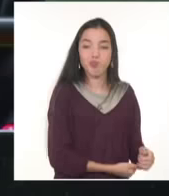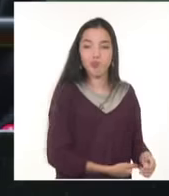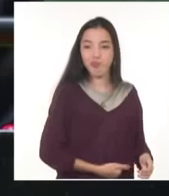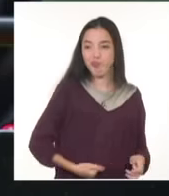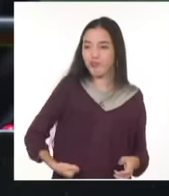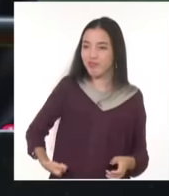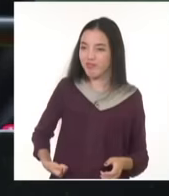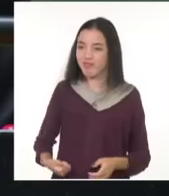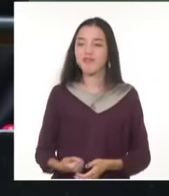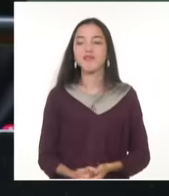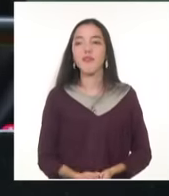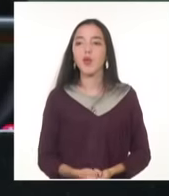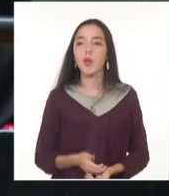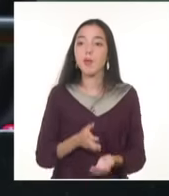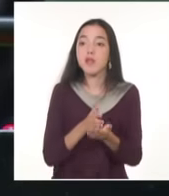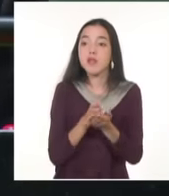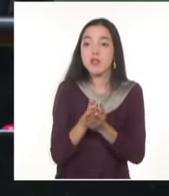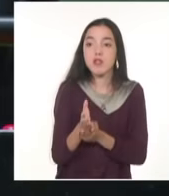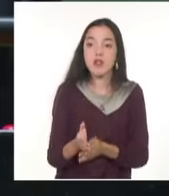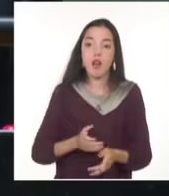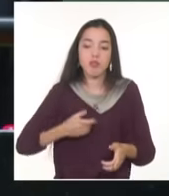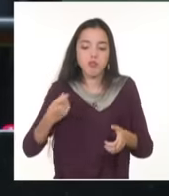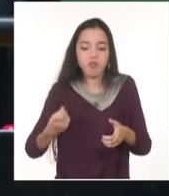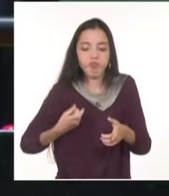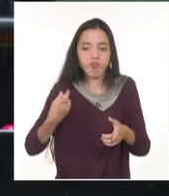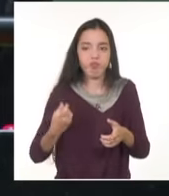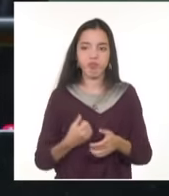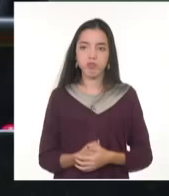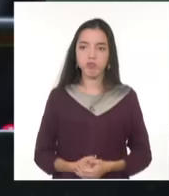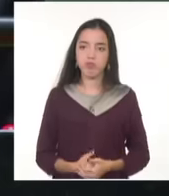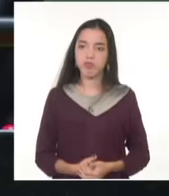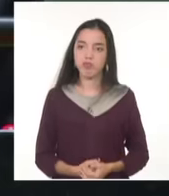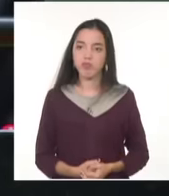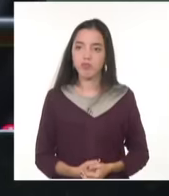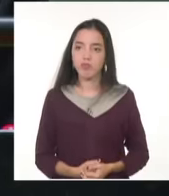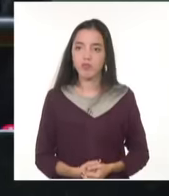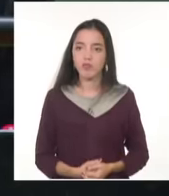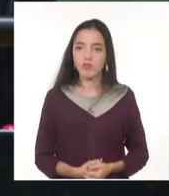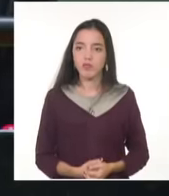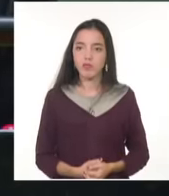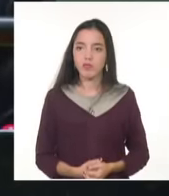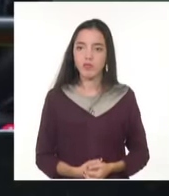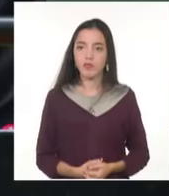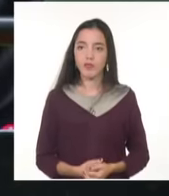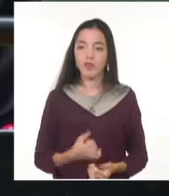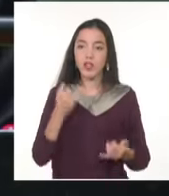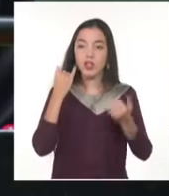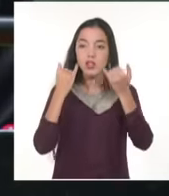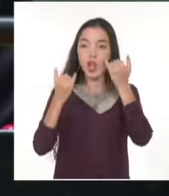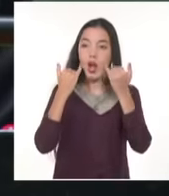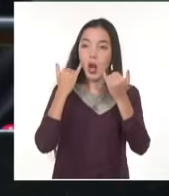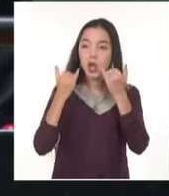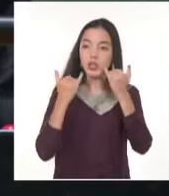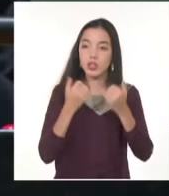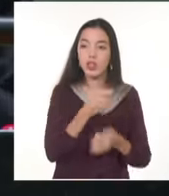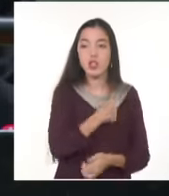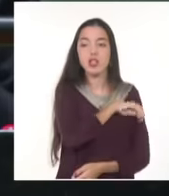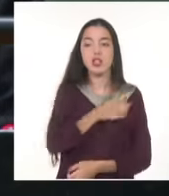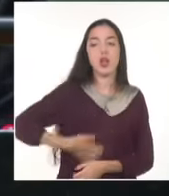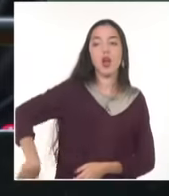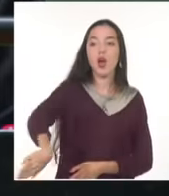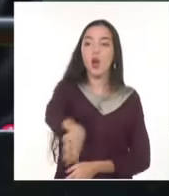instituciones multilaterales y que éstas respondan a los intereses de los pueblos,